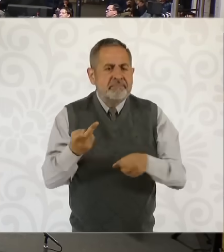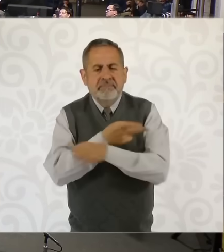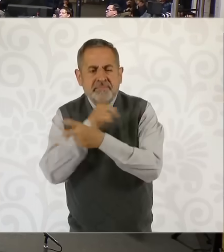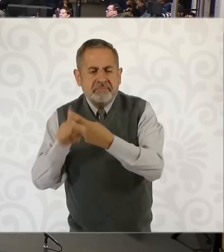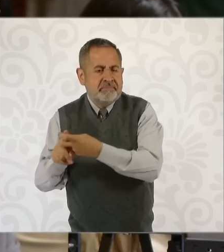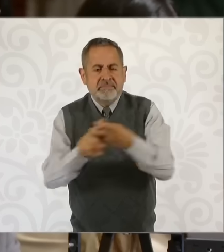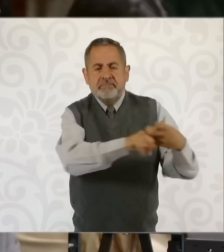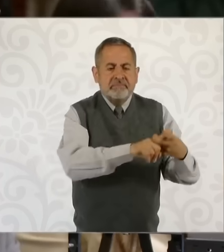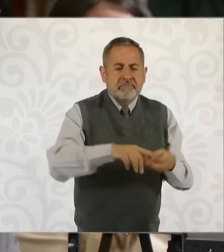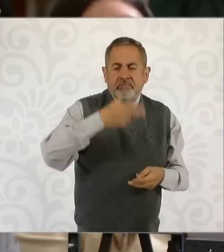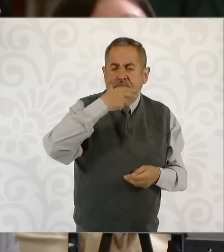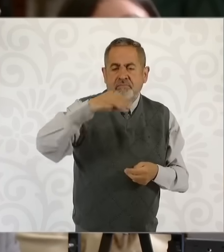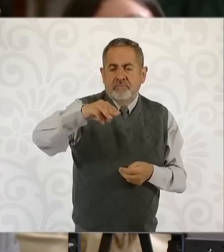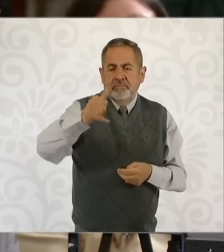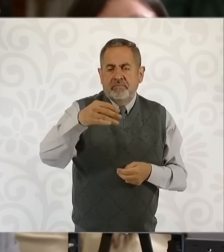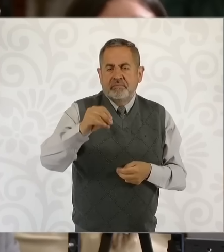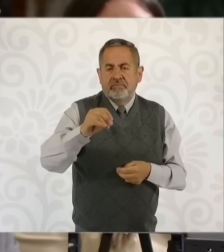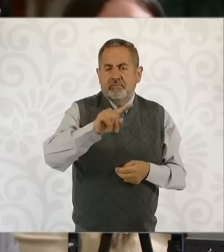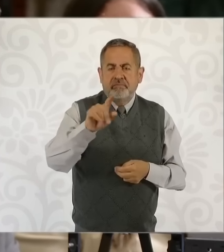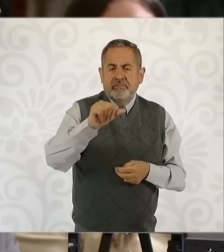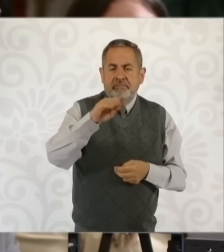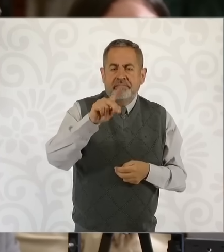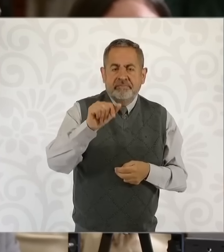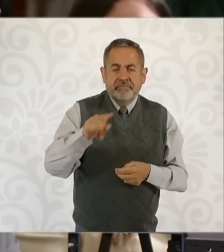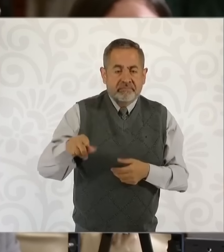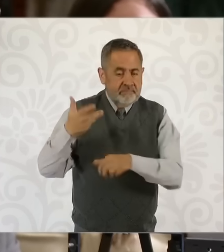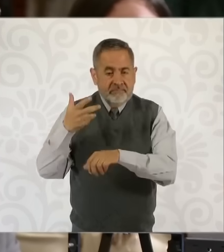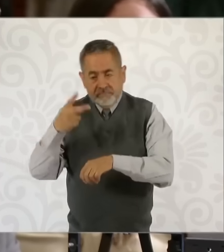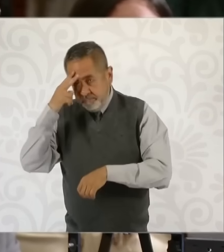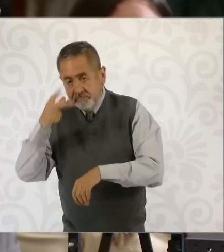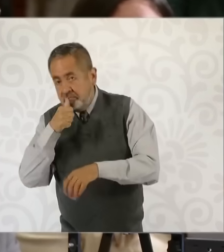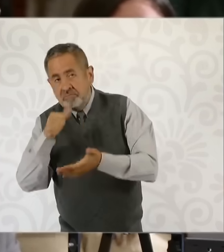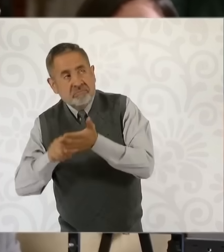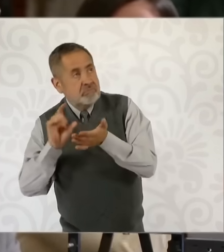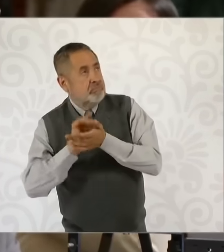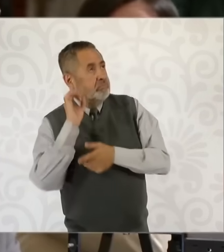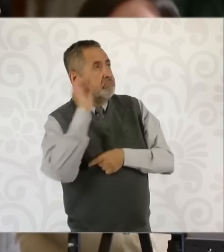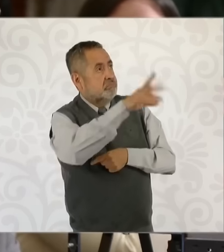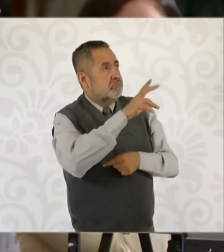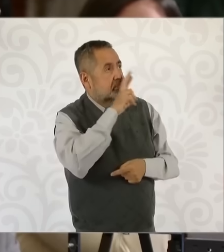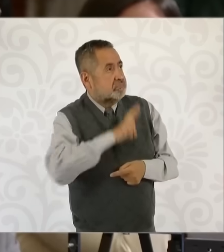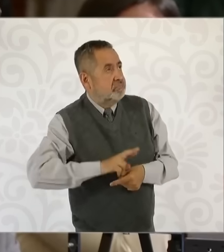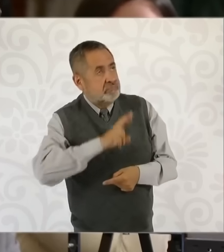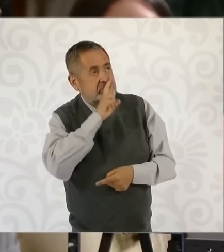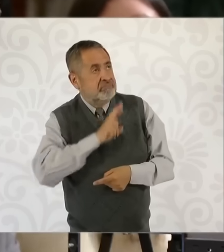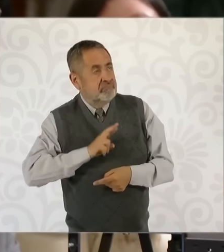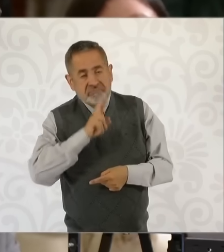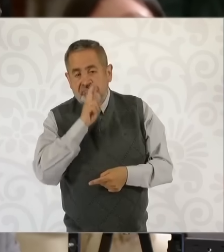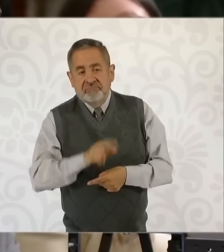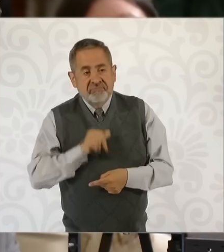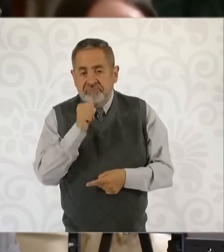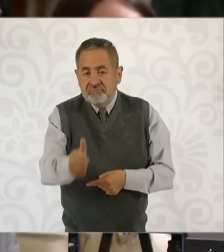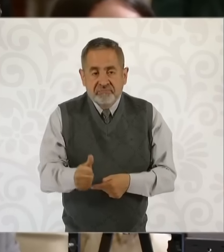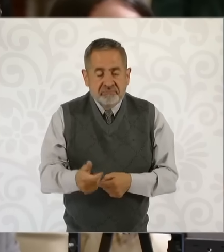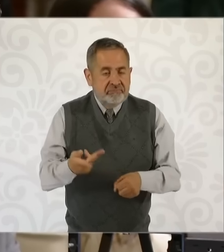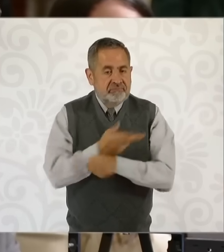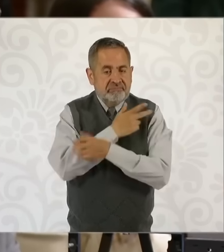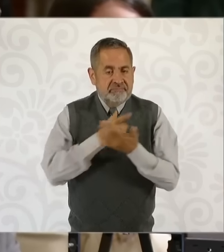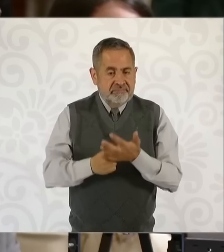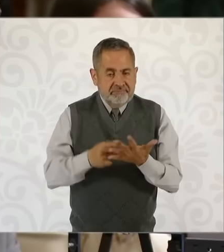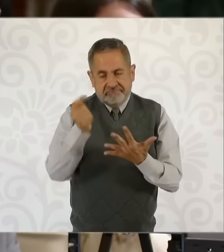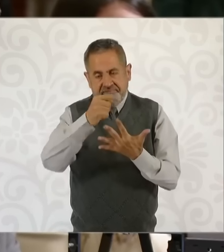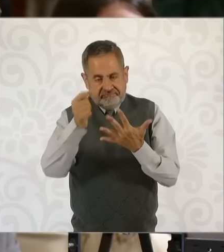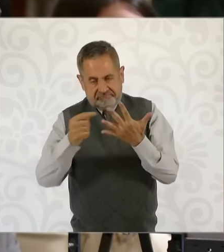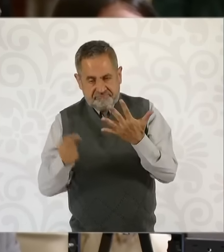asuntos, México ha enviado diversas notas diplomáticas y Estados Unidos simplemente no las responde. Todo esto, por